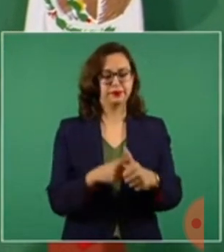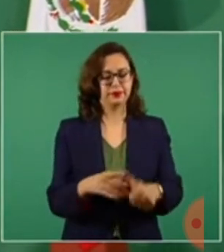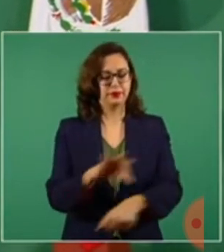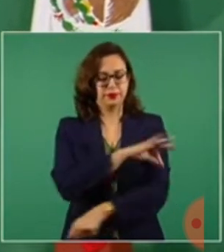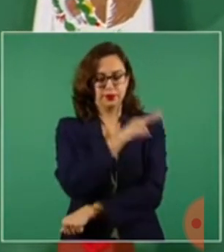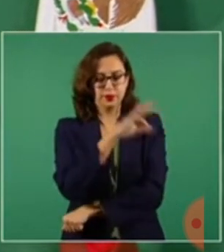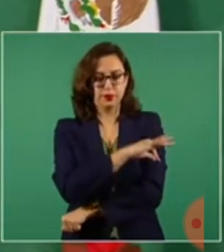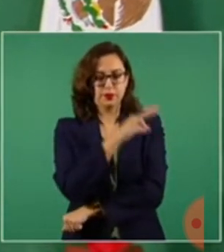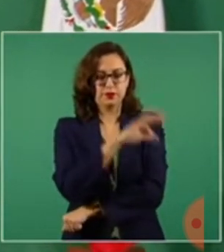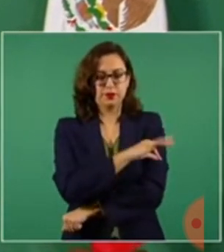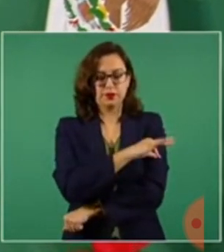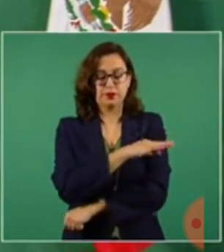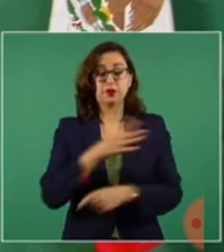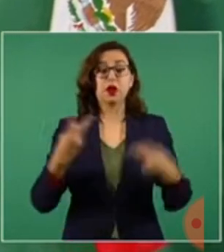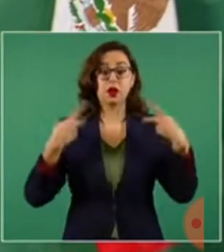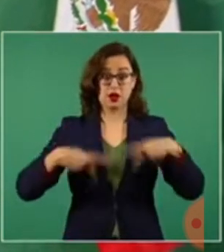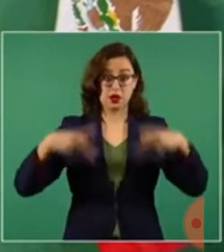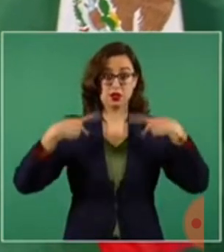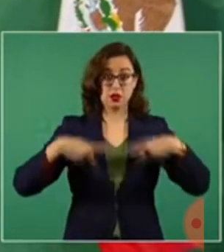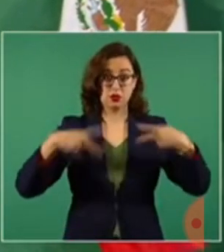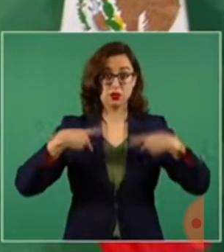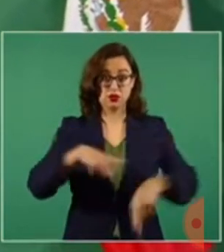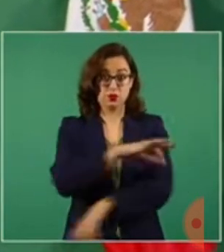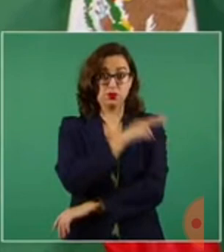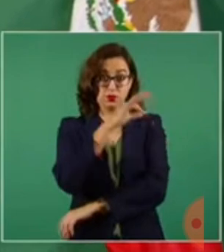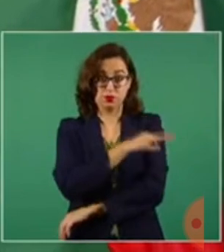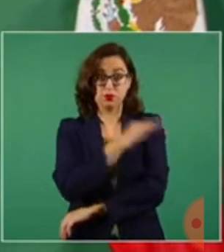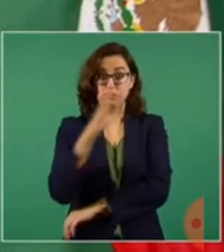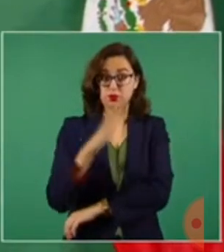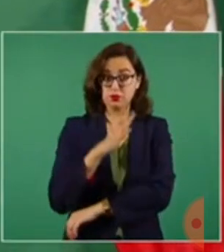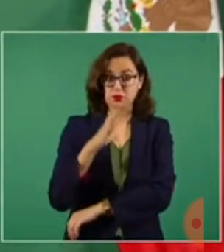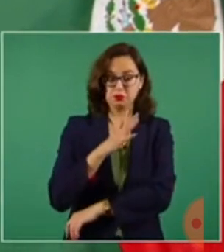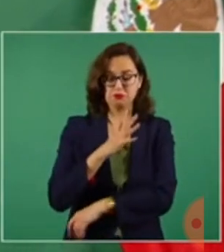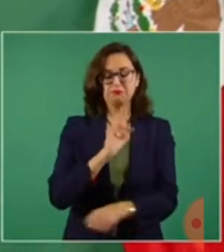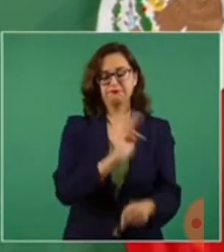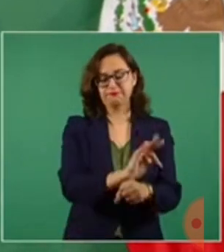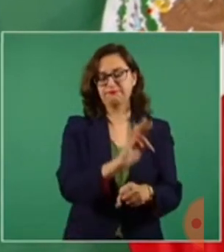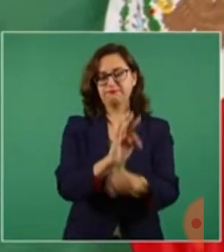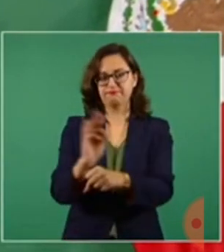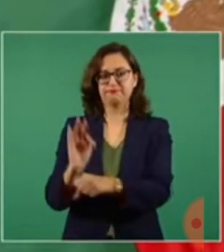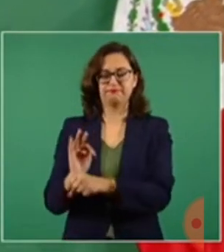Si se está vacunado, hay protección.